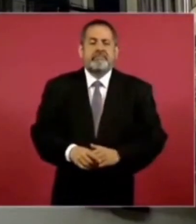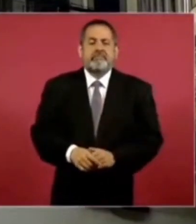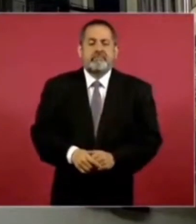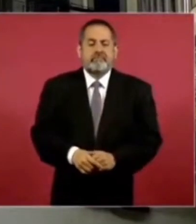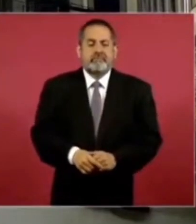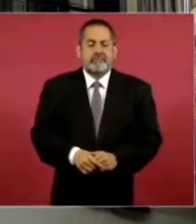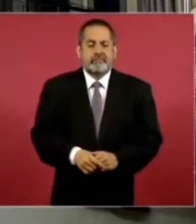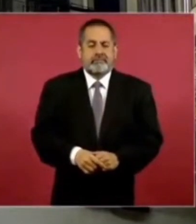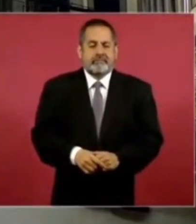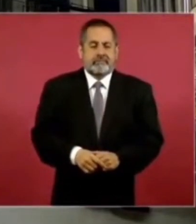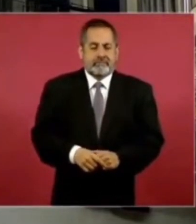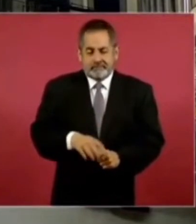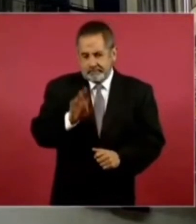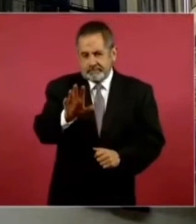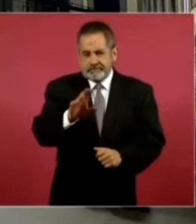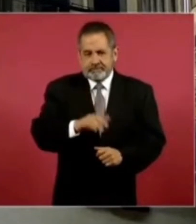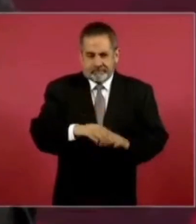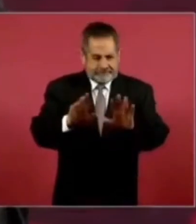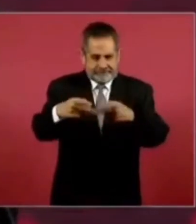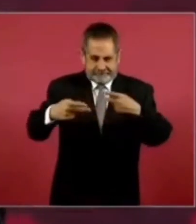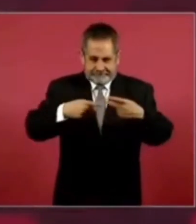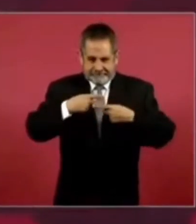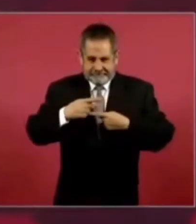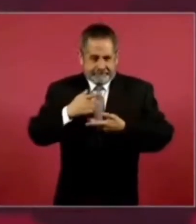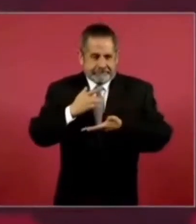cambios ya me están